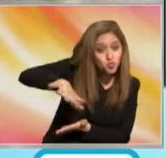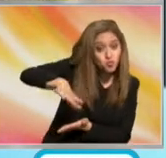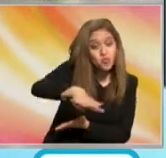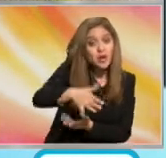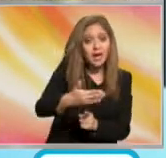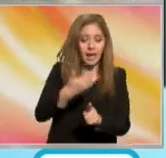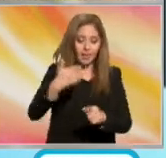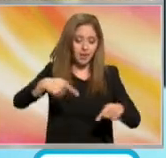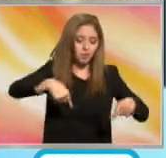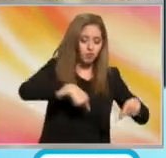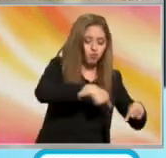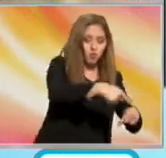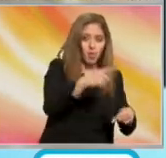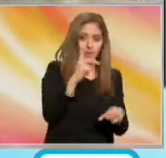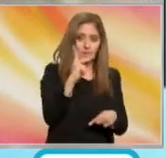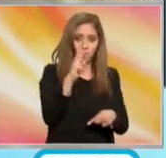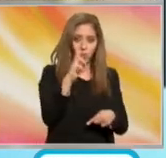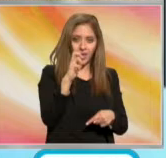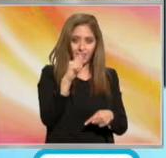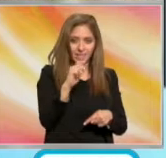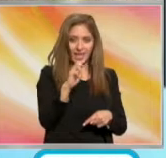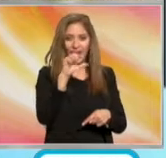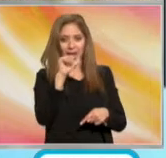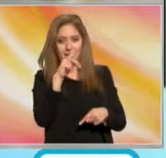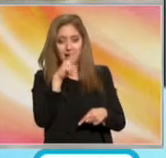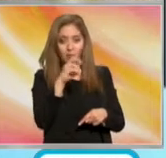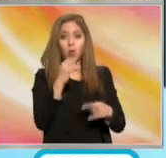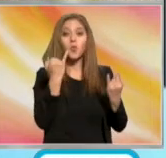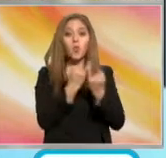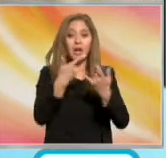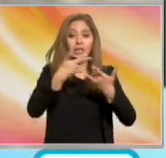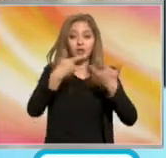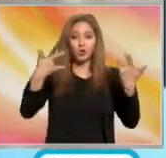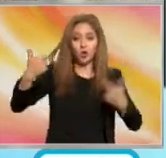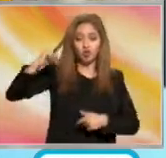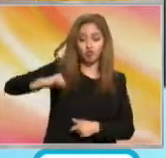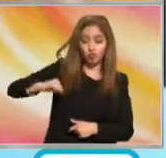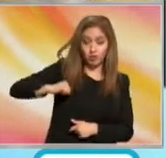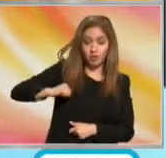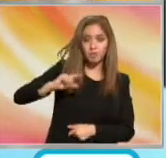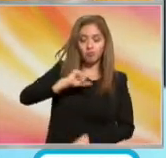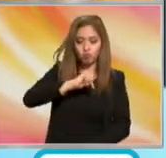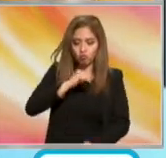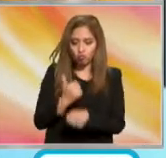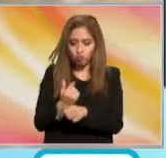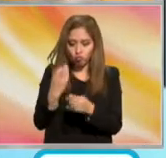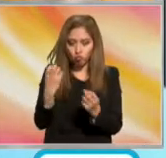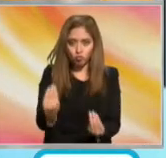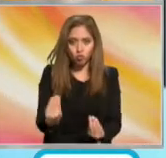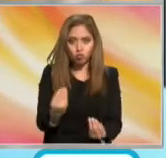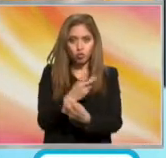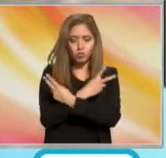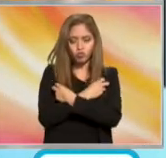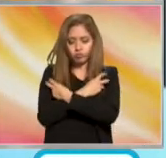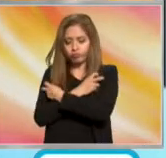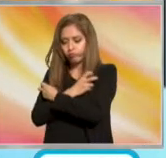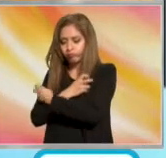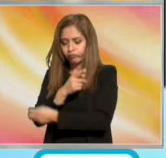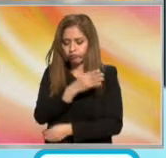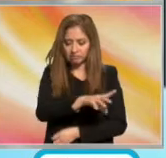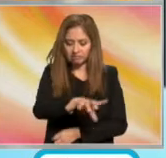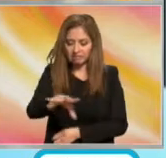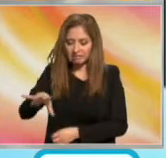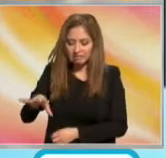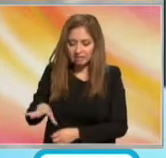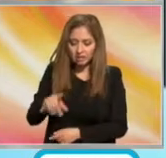de Puente Alvarado, que tiene otra leyenda ahí muy interesante, vio que había muchos cadáveres Sí. y eran tanto españoles como